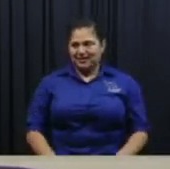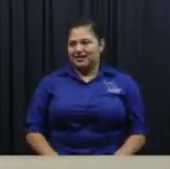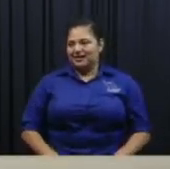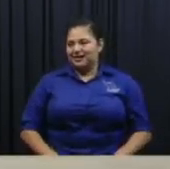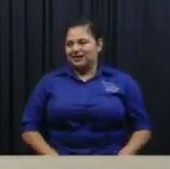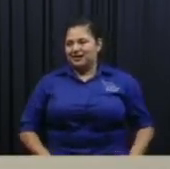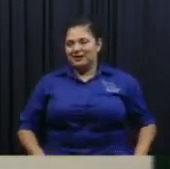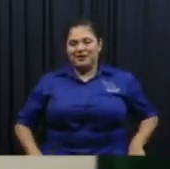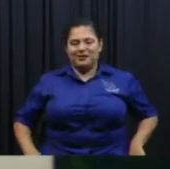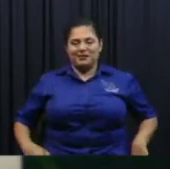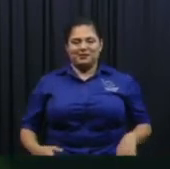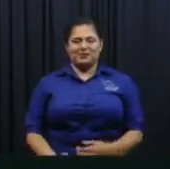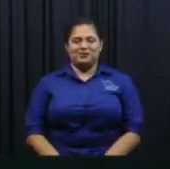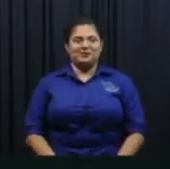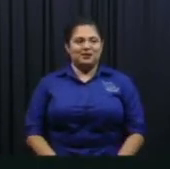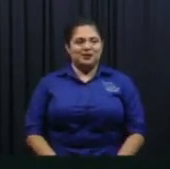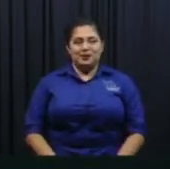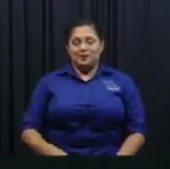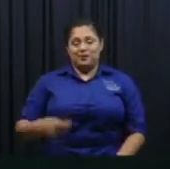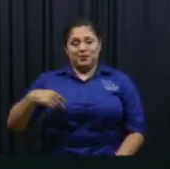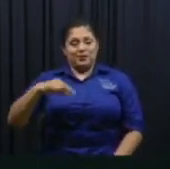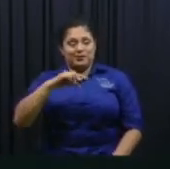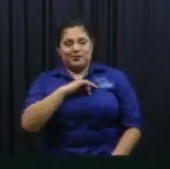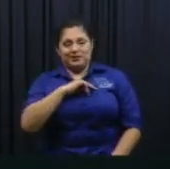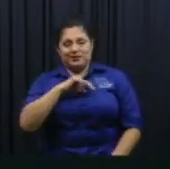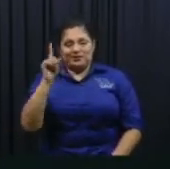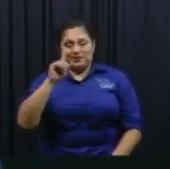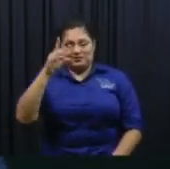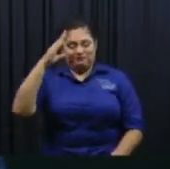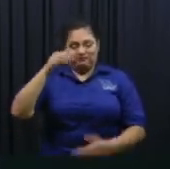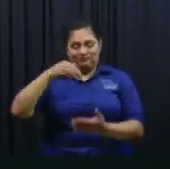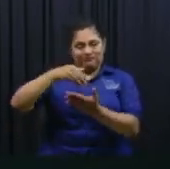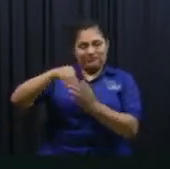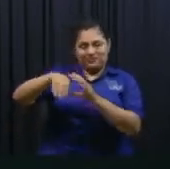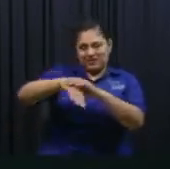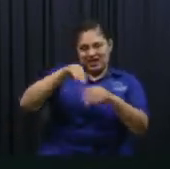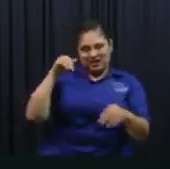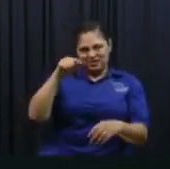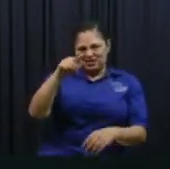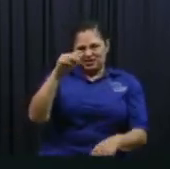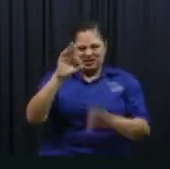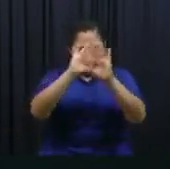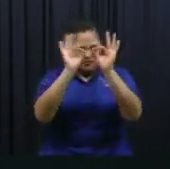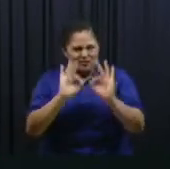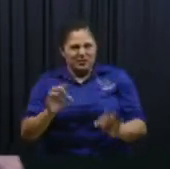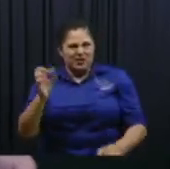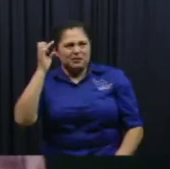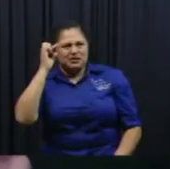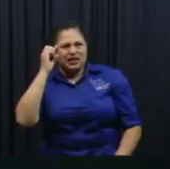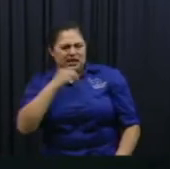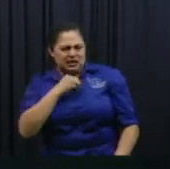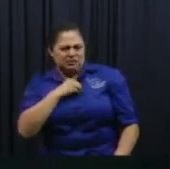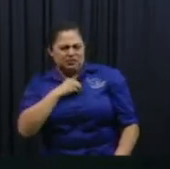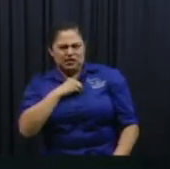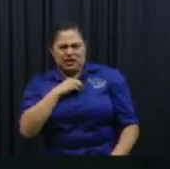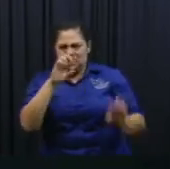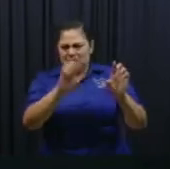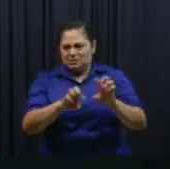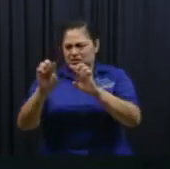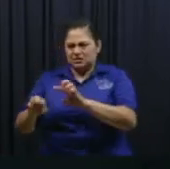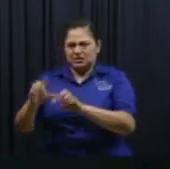si nosotros no salimos de esa mentalidad y le Tratamos de poner límites a los demás